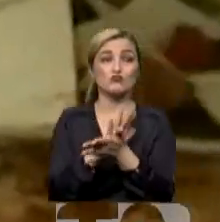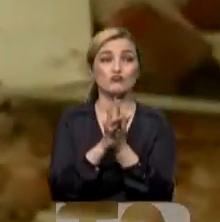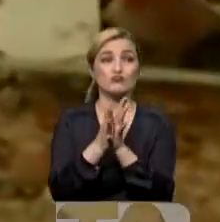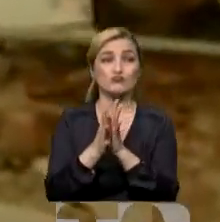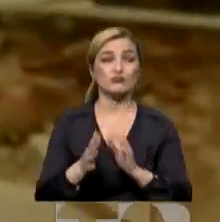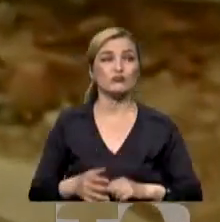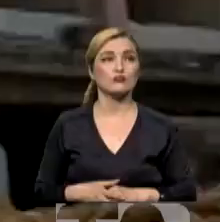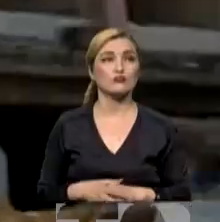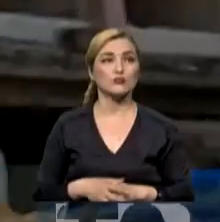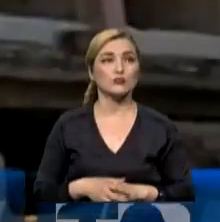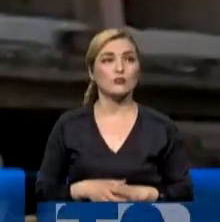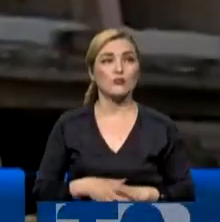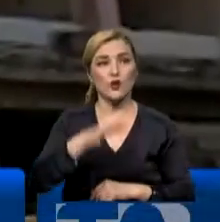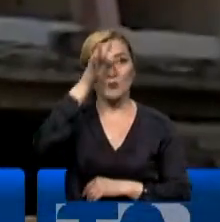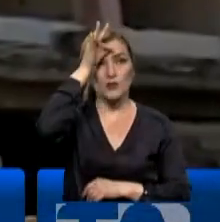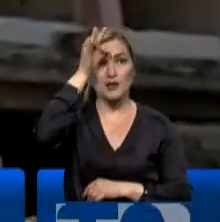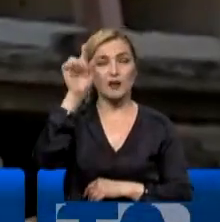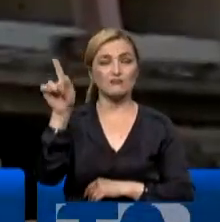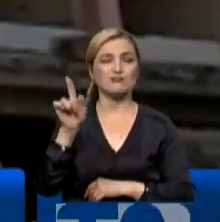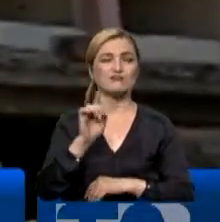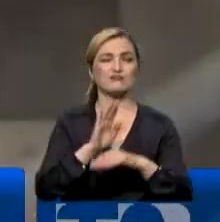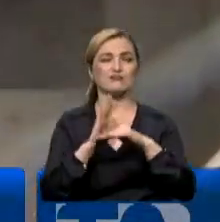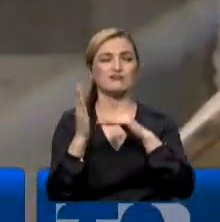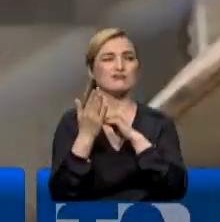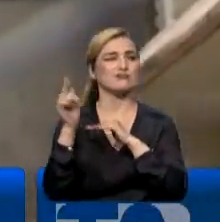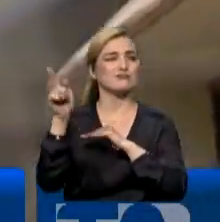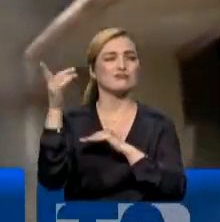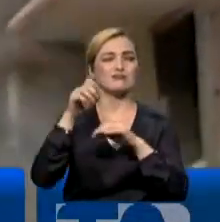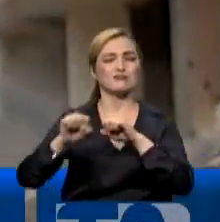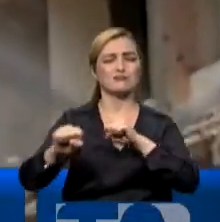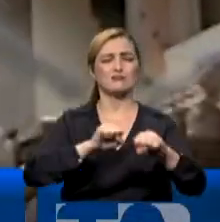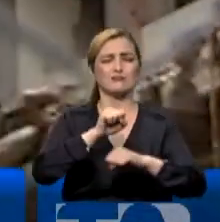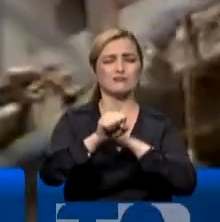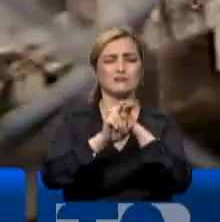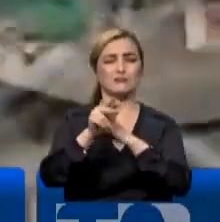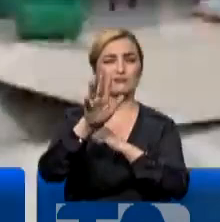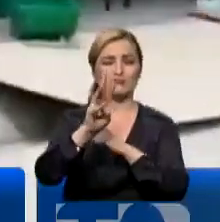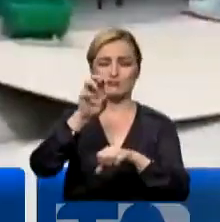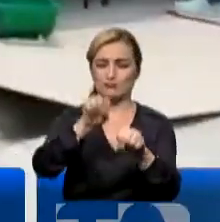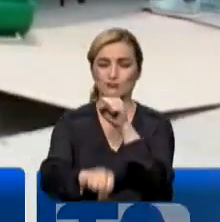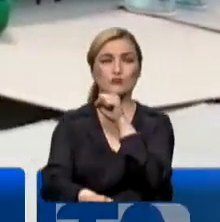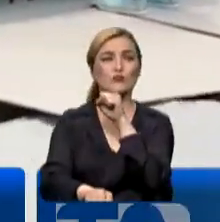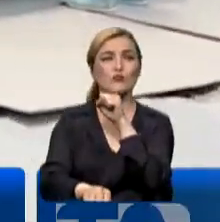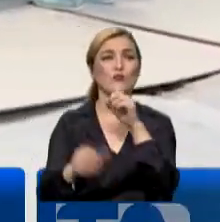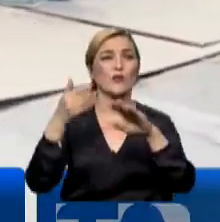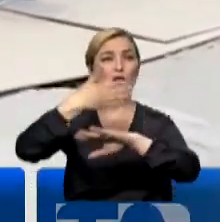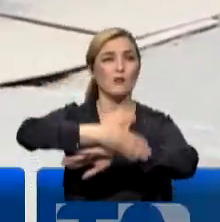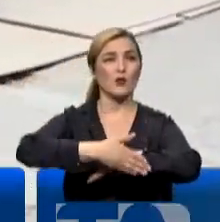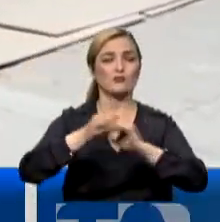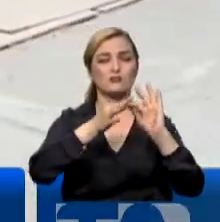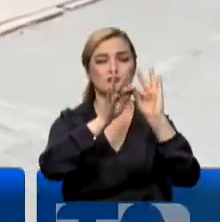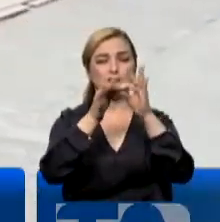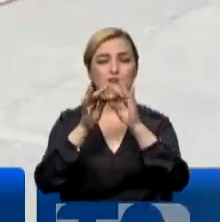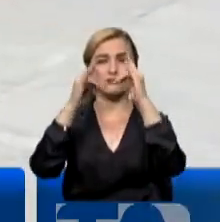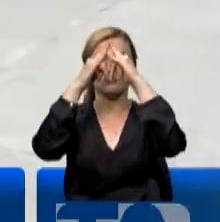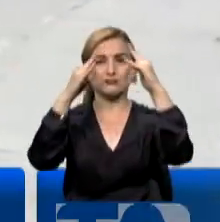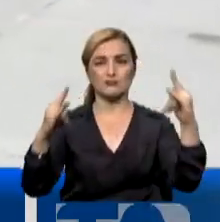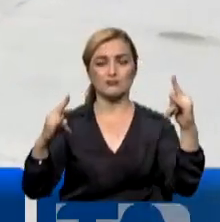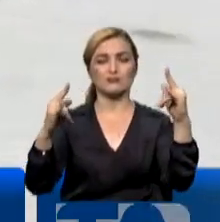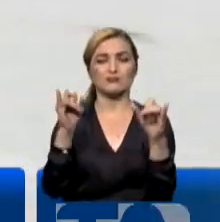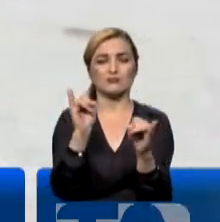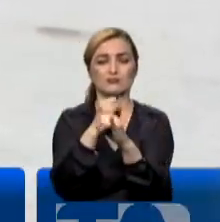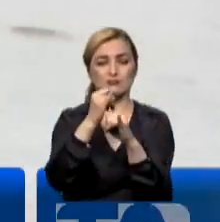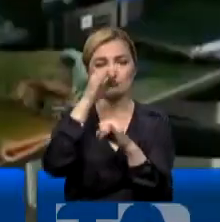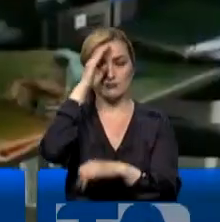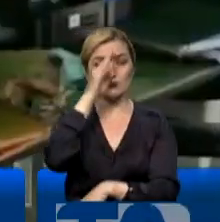se trata del hospital de bahía de caráquez que tras el terremoto del 2016 se destruyó y luego fue adecuado en el campamento del cuerpo de